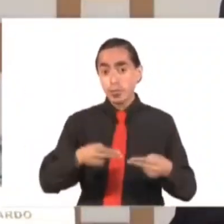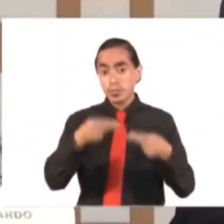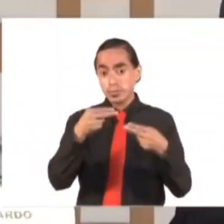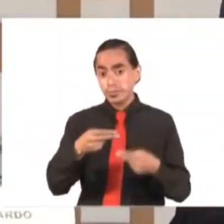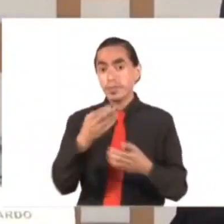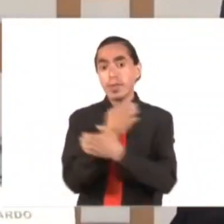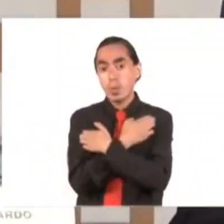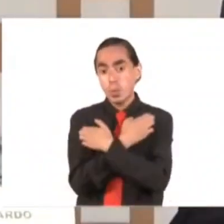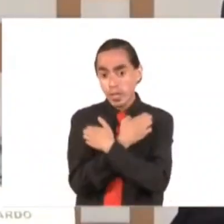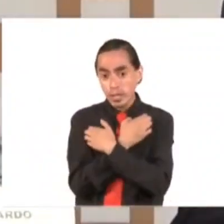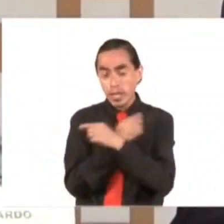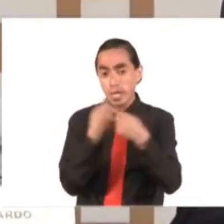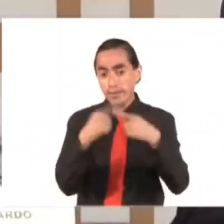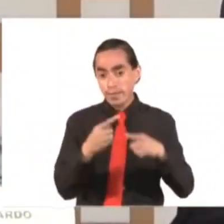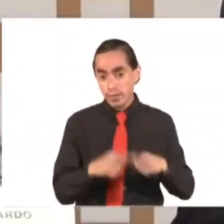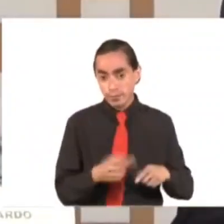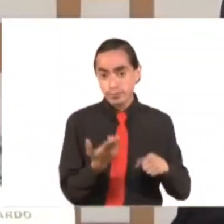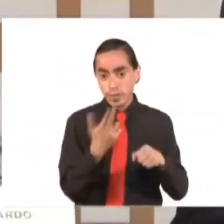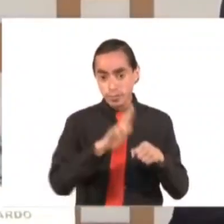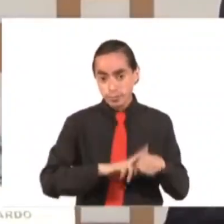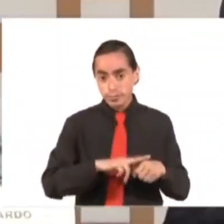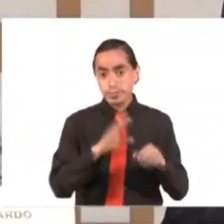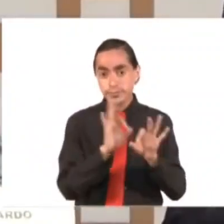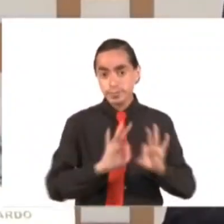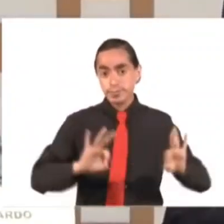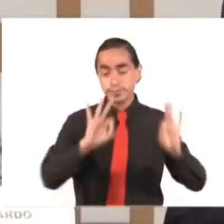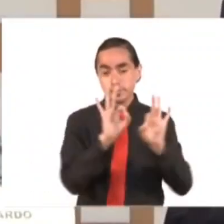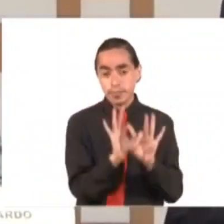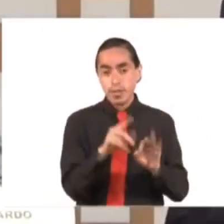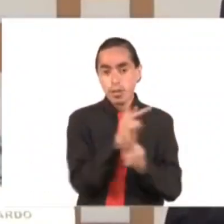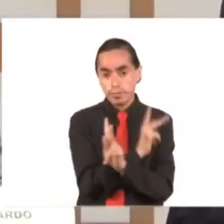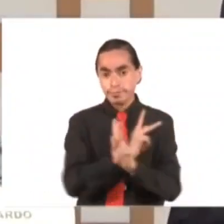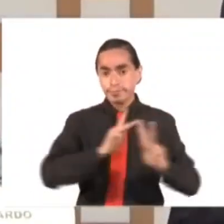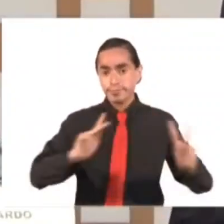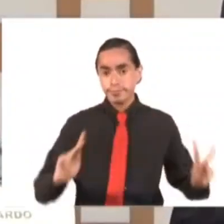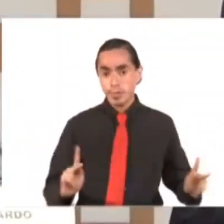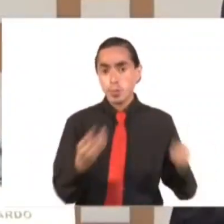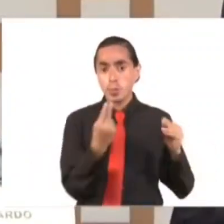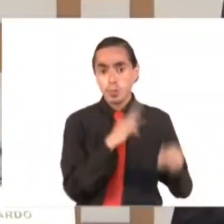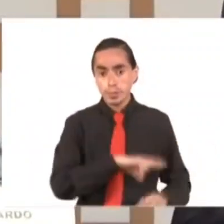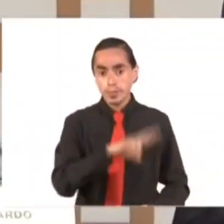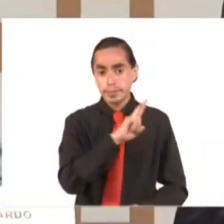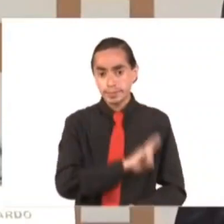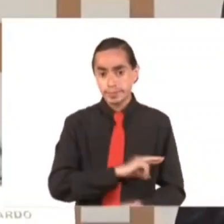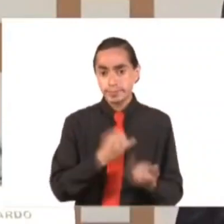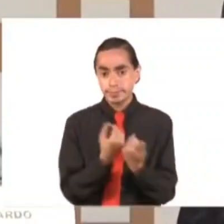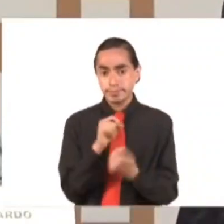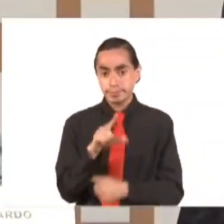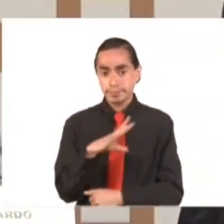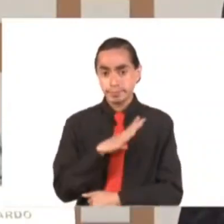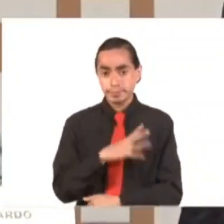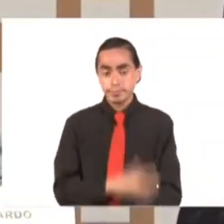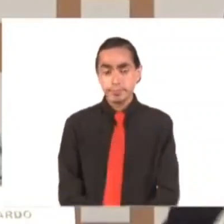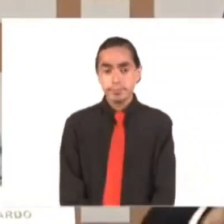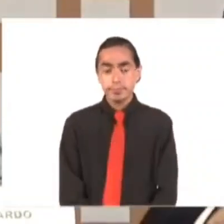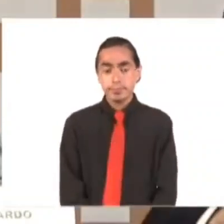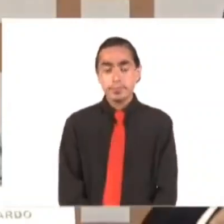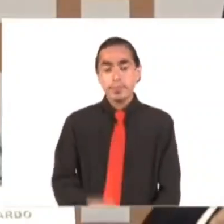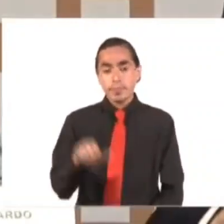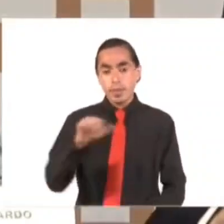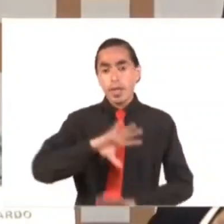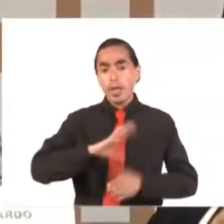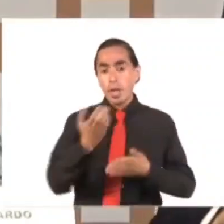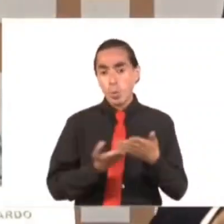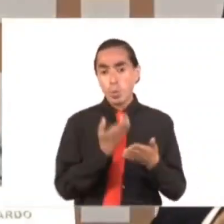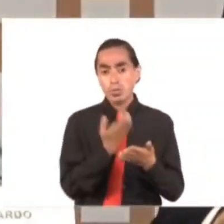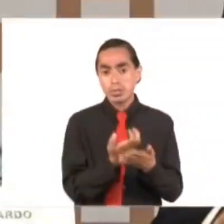educativas, inversiones hospitalarias muy importantes, tanto públicas como privadas. Y hoy tenemos pues una